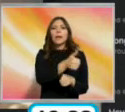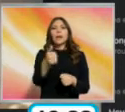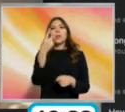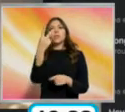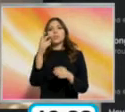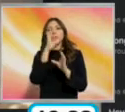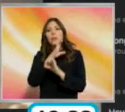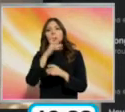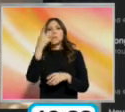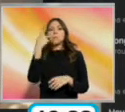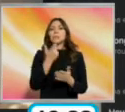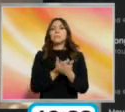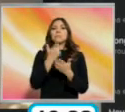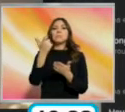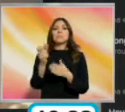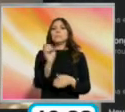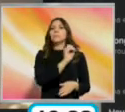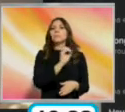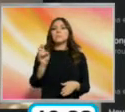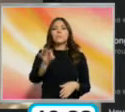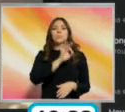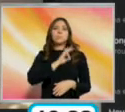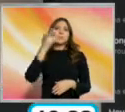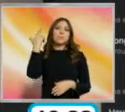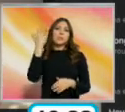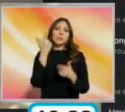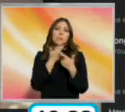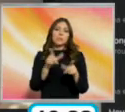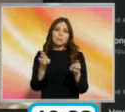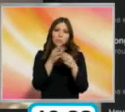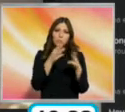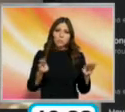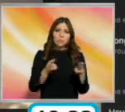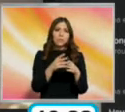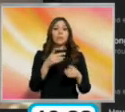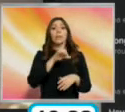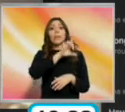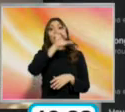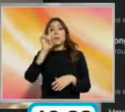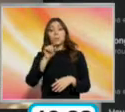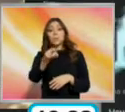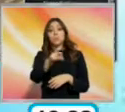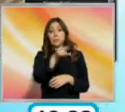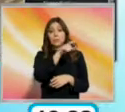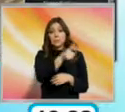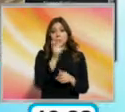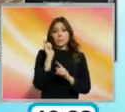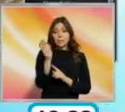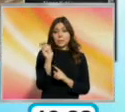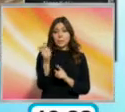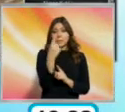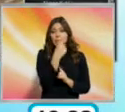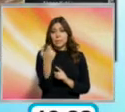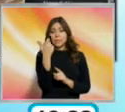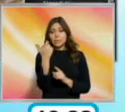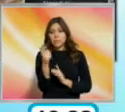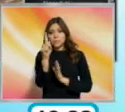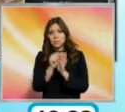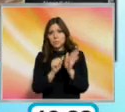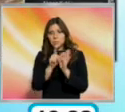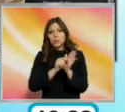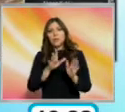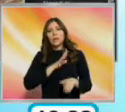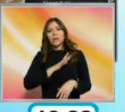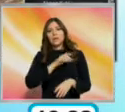sea prácticamente cero para que puedas escuchar la música que quieres. Y a partir de estos 100 pesos mensuales están Spotify, están